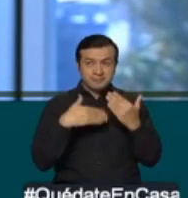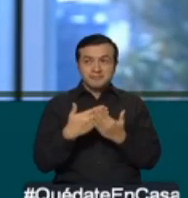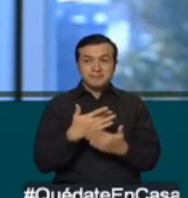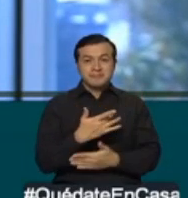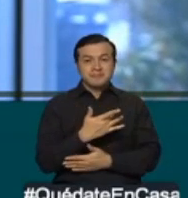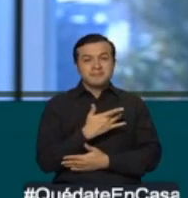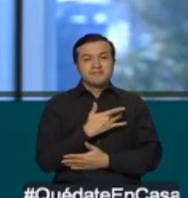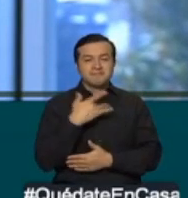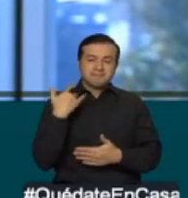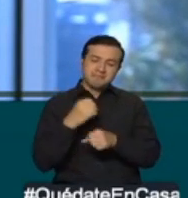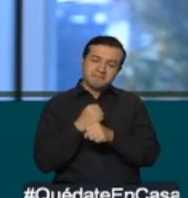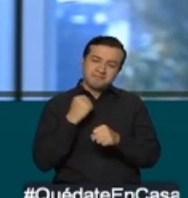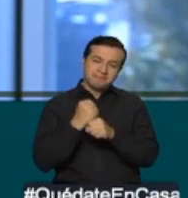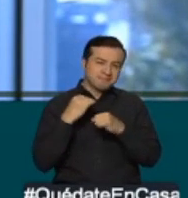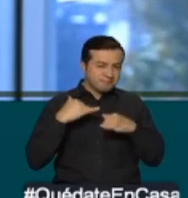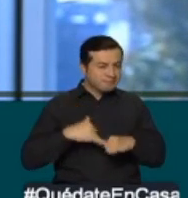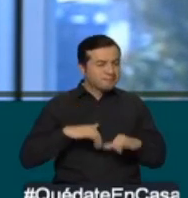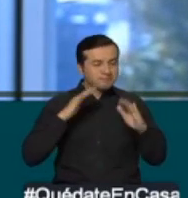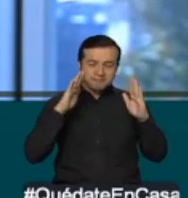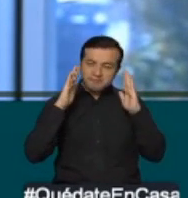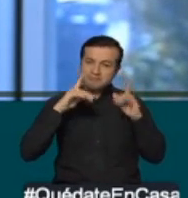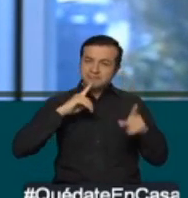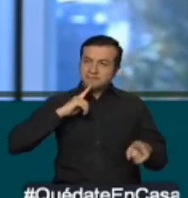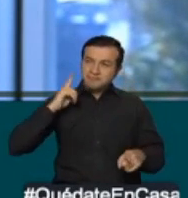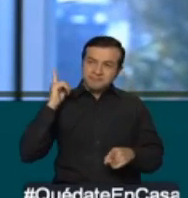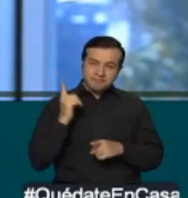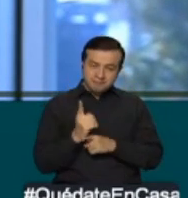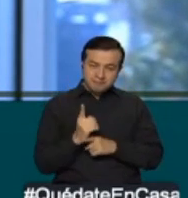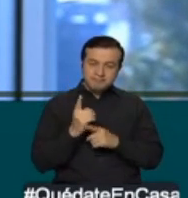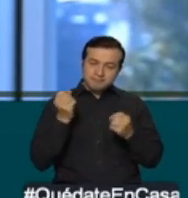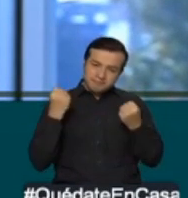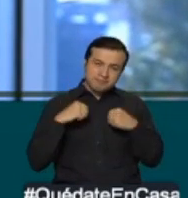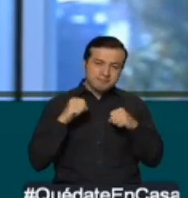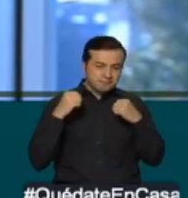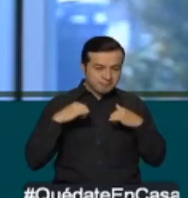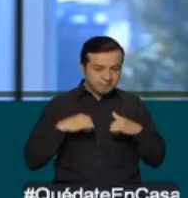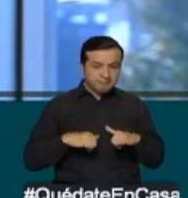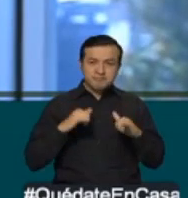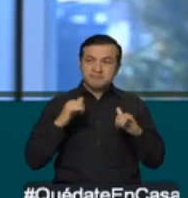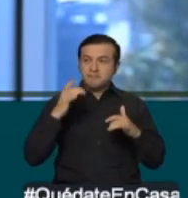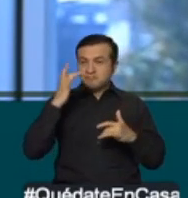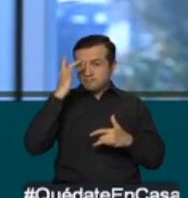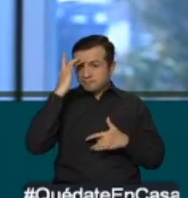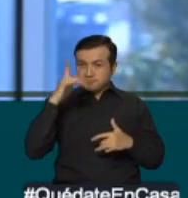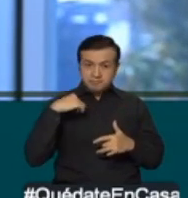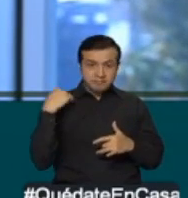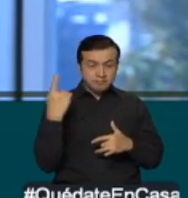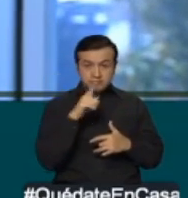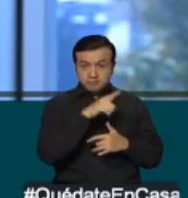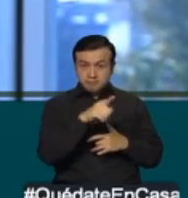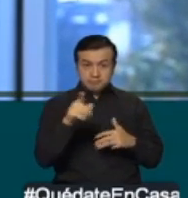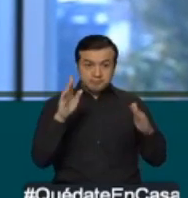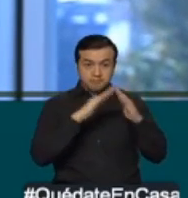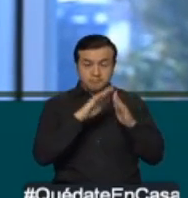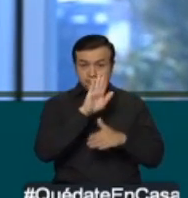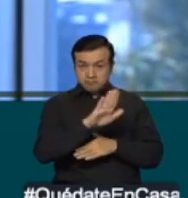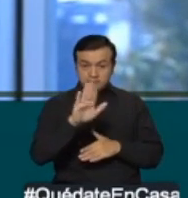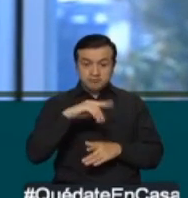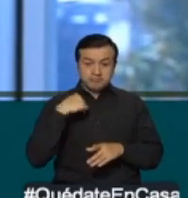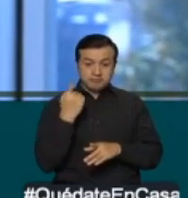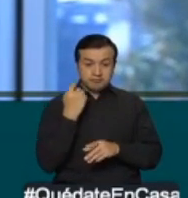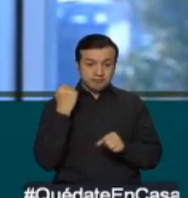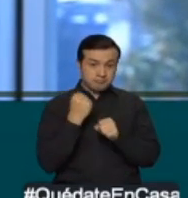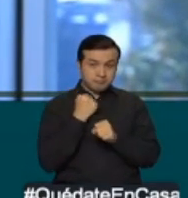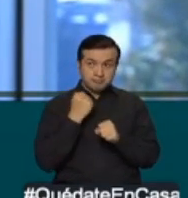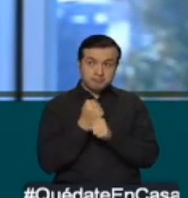estamos trabajando por ustedes y créanos que no descansaremos hasta combatir juntos ustedes desde su hogar nosotros desde